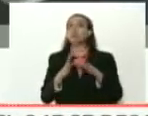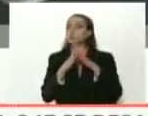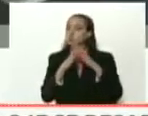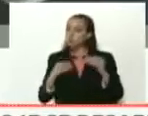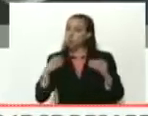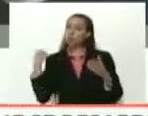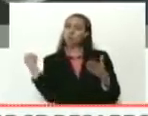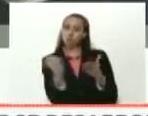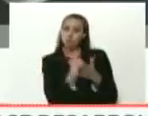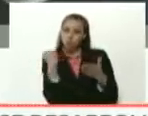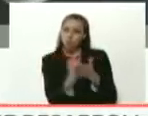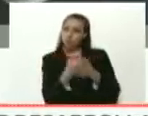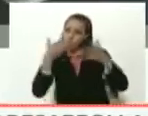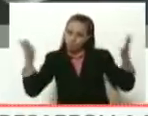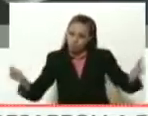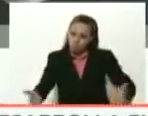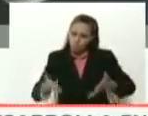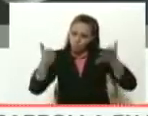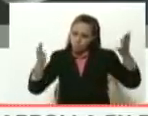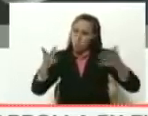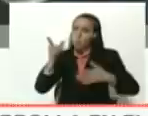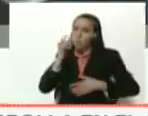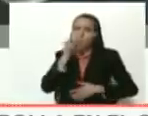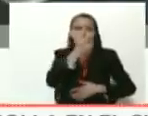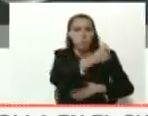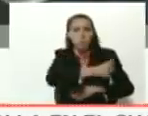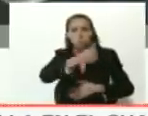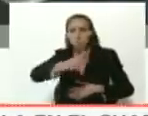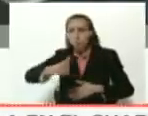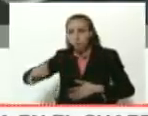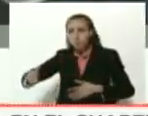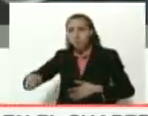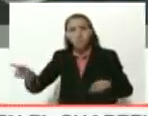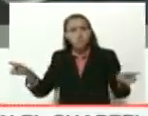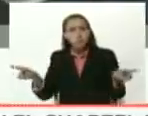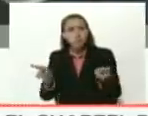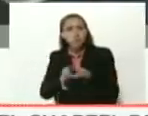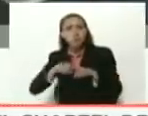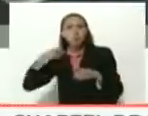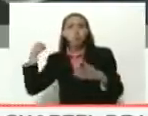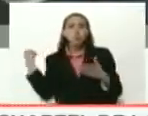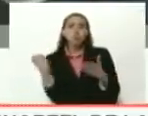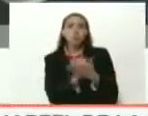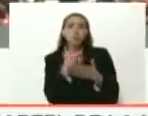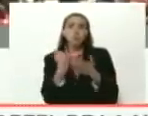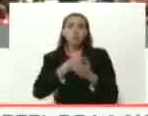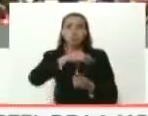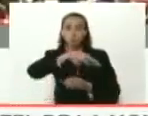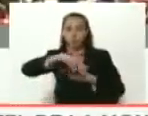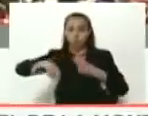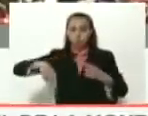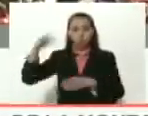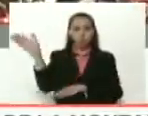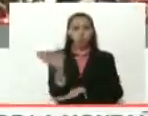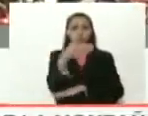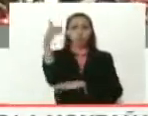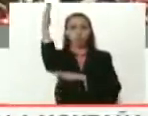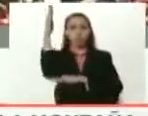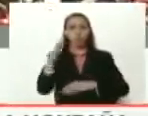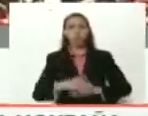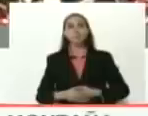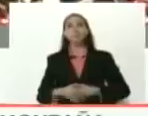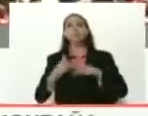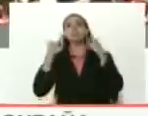empujado. Ha sido la mujer la que le ha puesto banderas a las luchas revolucionarias. Y hoy día,